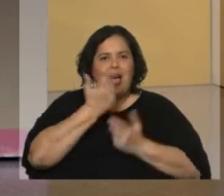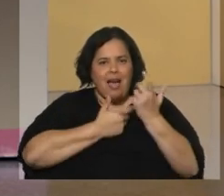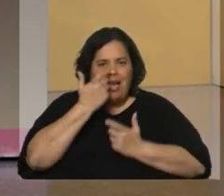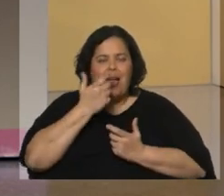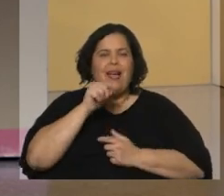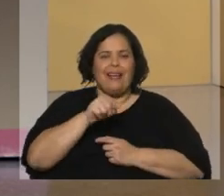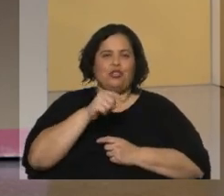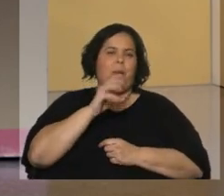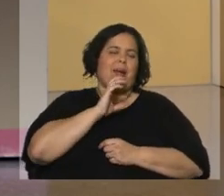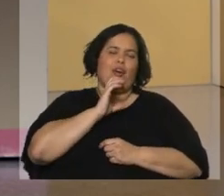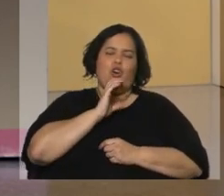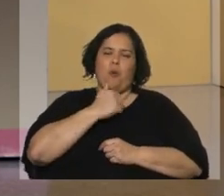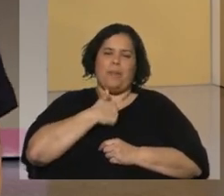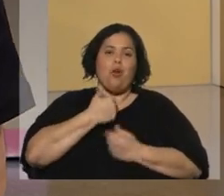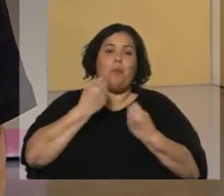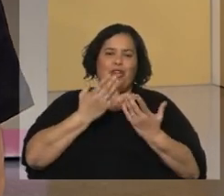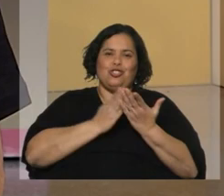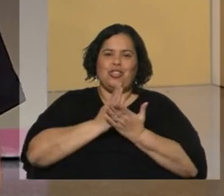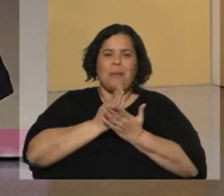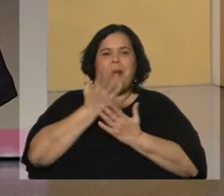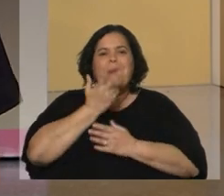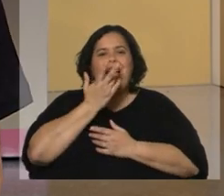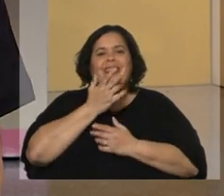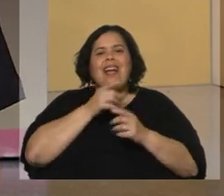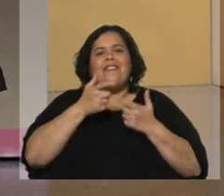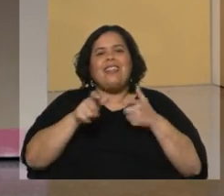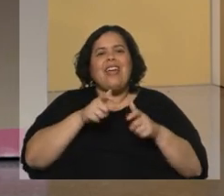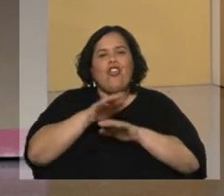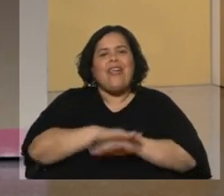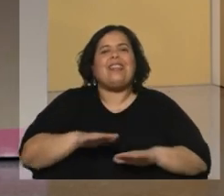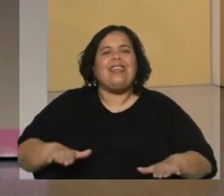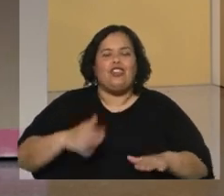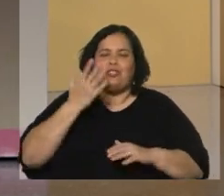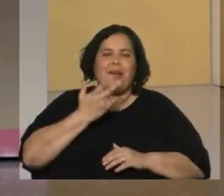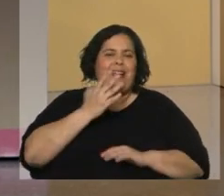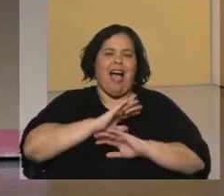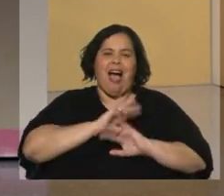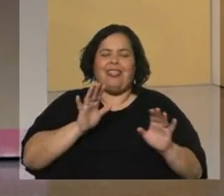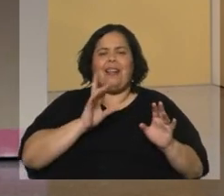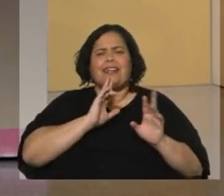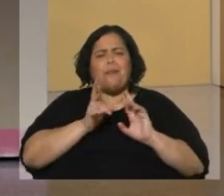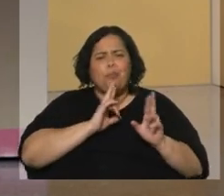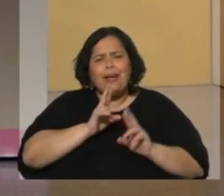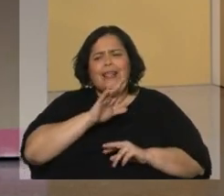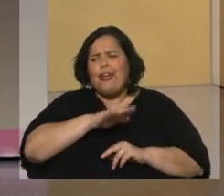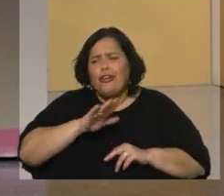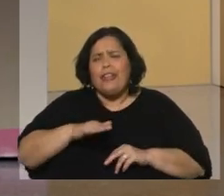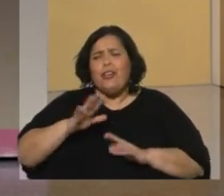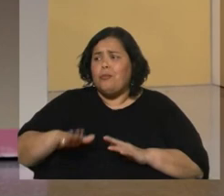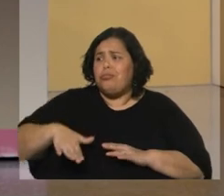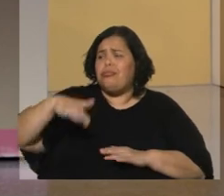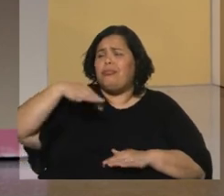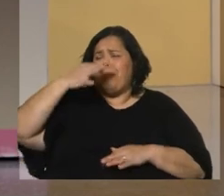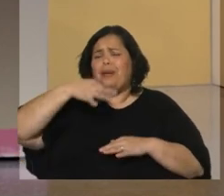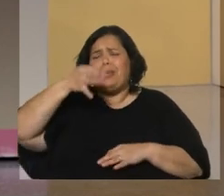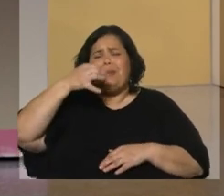movimiento es mucho más gracioso por eso insisto vídeos de niños me parecen maravillosos con respuestas que salen los niños van creciendo y venciendo